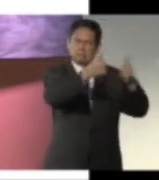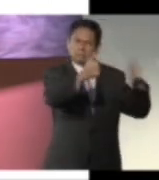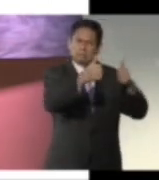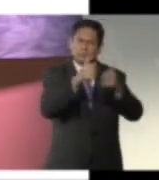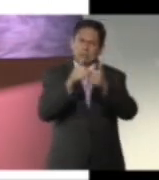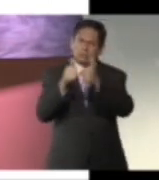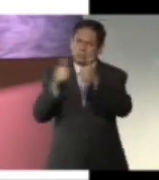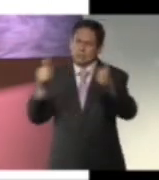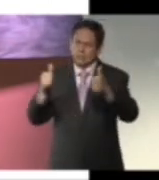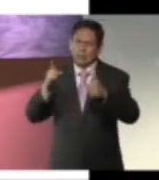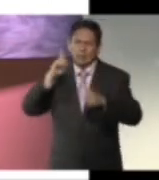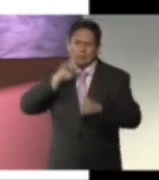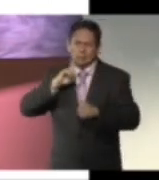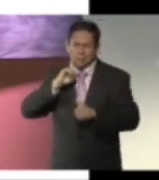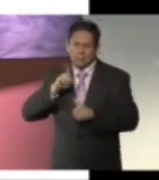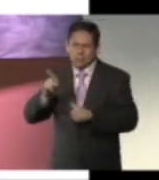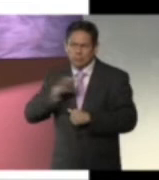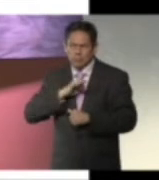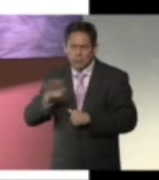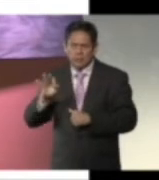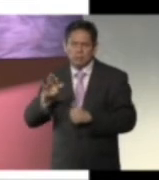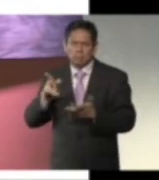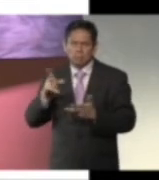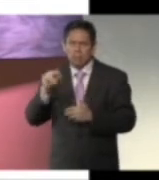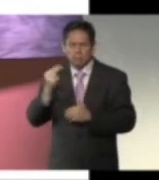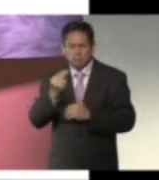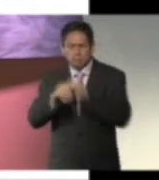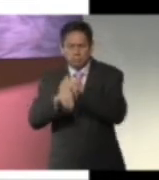poco se puede hacer para dar pasos agigantados para